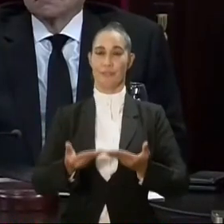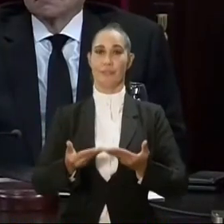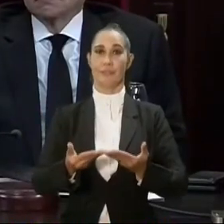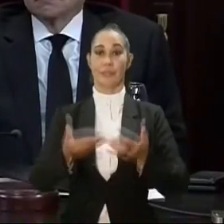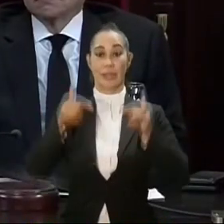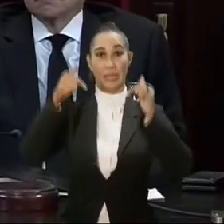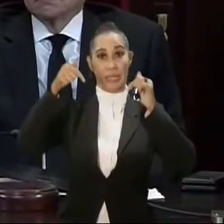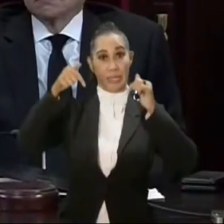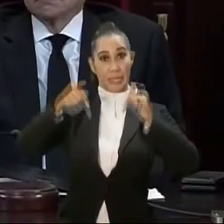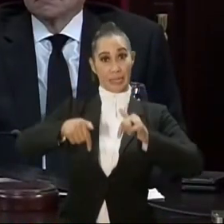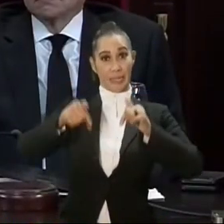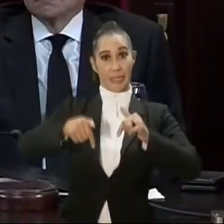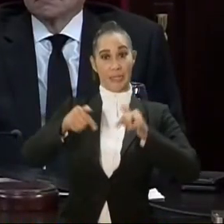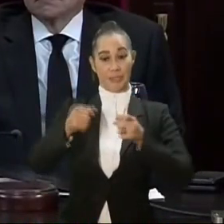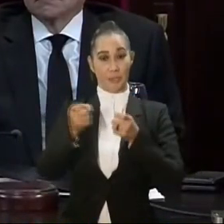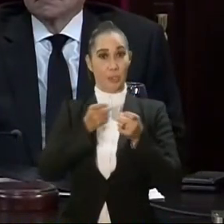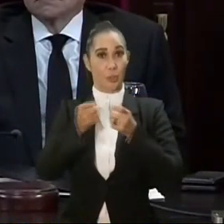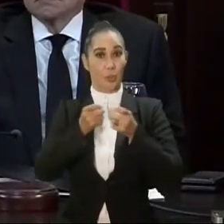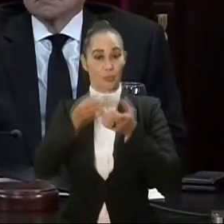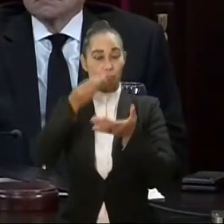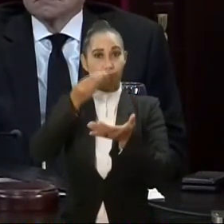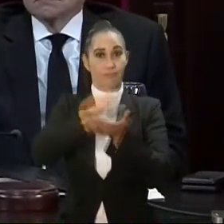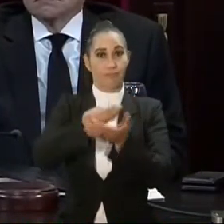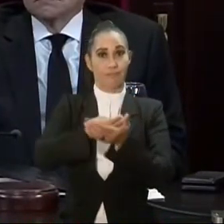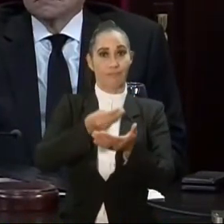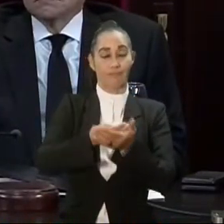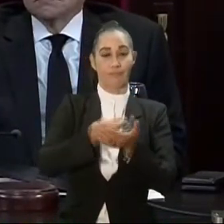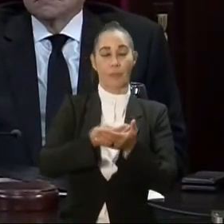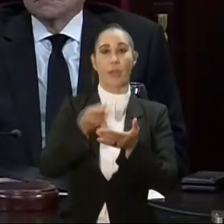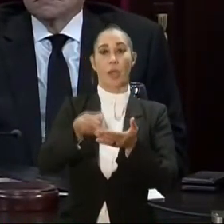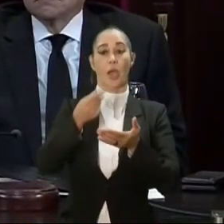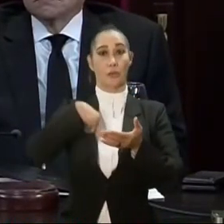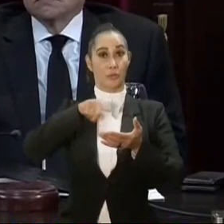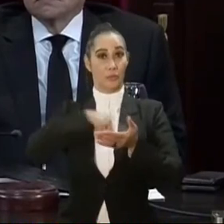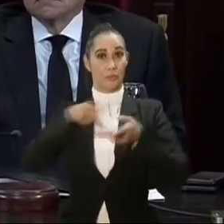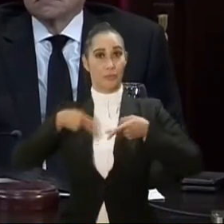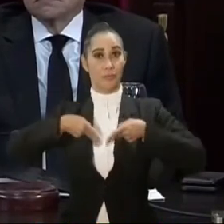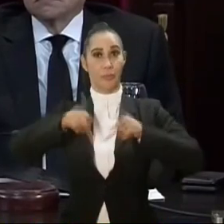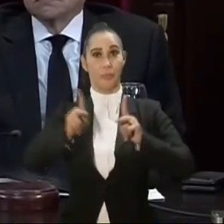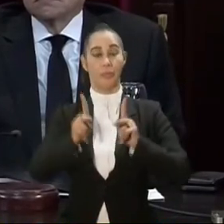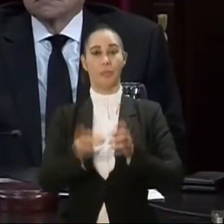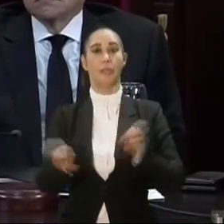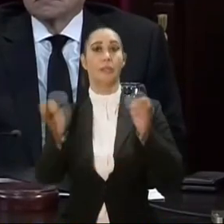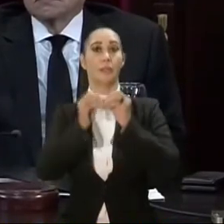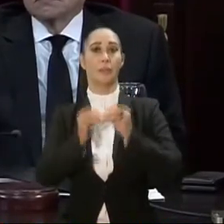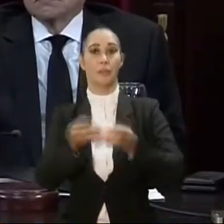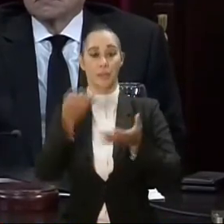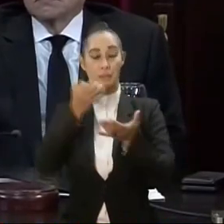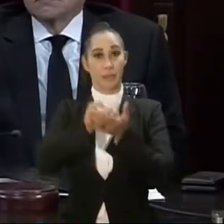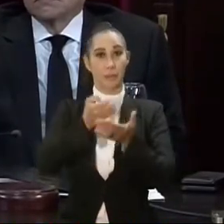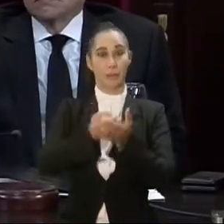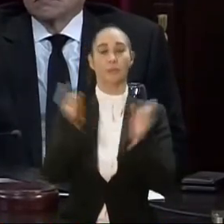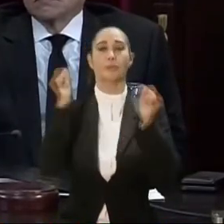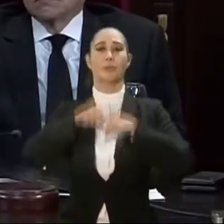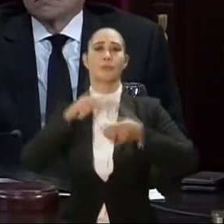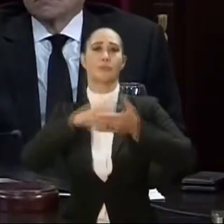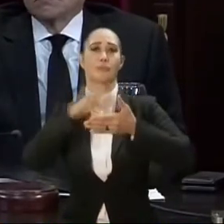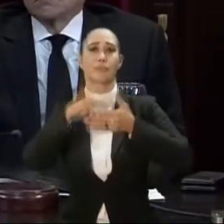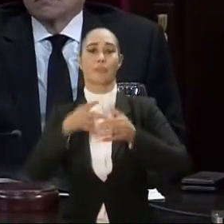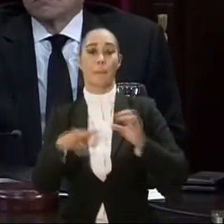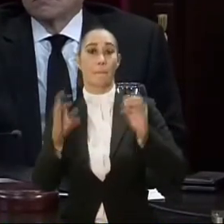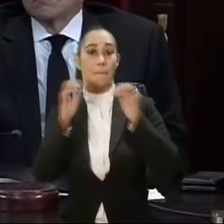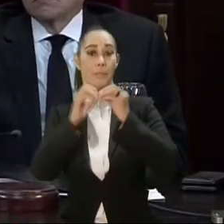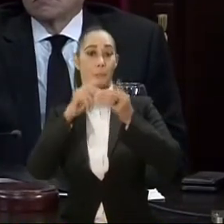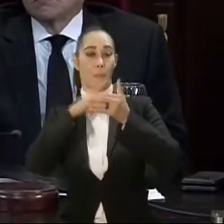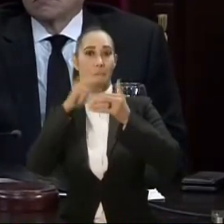este buen manejo de la economía y las finanzas nos está permitiendo obtener los recursos necesarios para ejecutar uno de